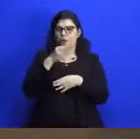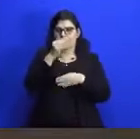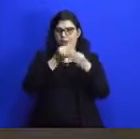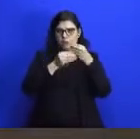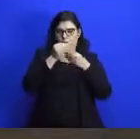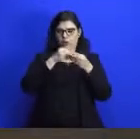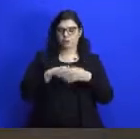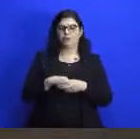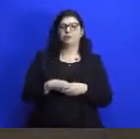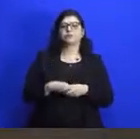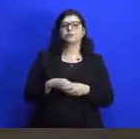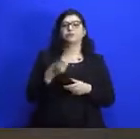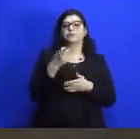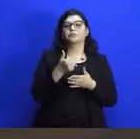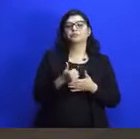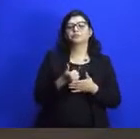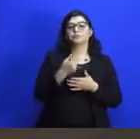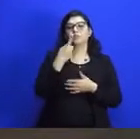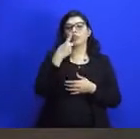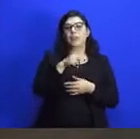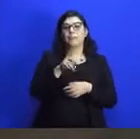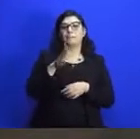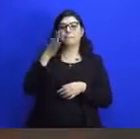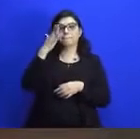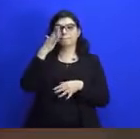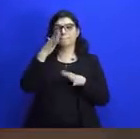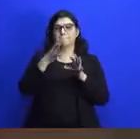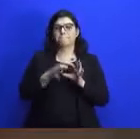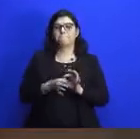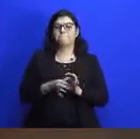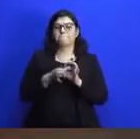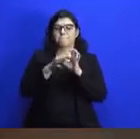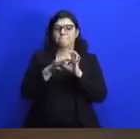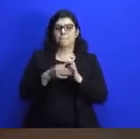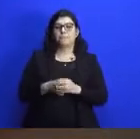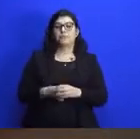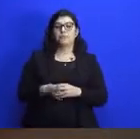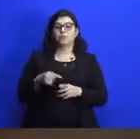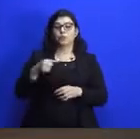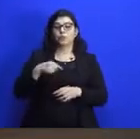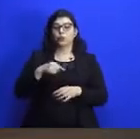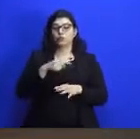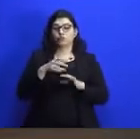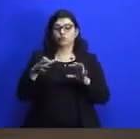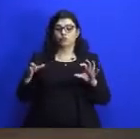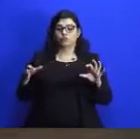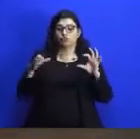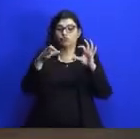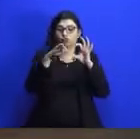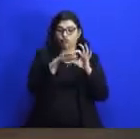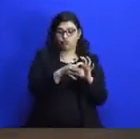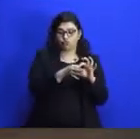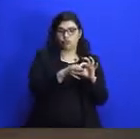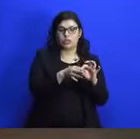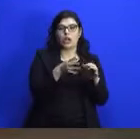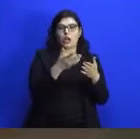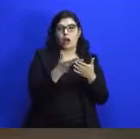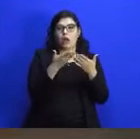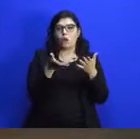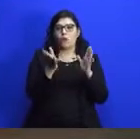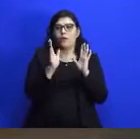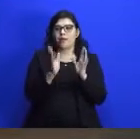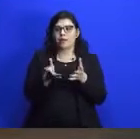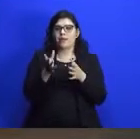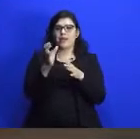red Pamex, lo que los convierte en nuestro principal aliado. Nuestra alianza y sus resultados hoy trascienden los donativos